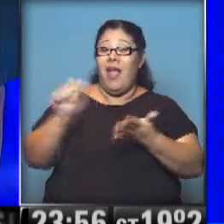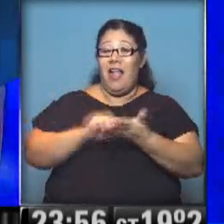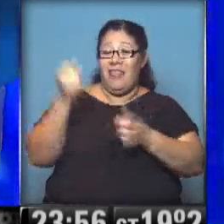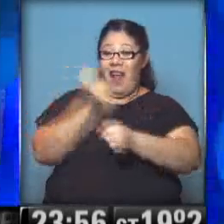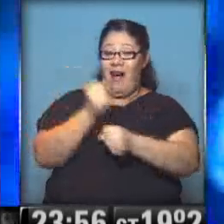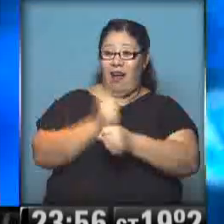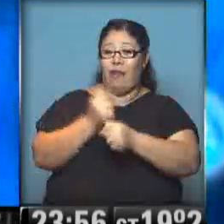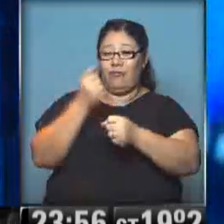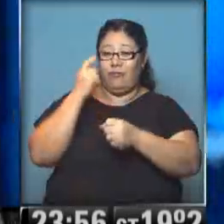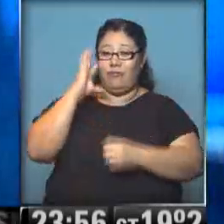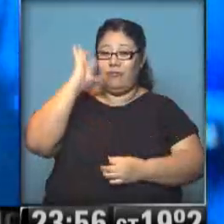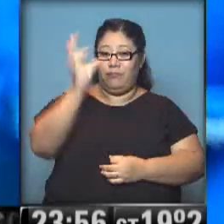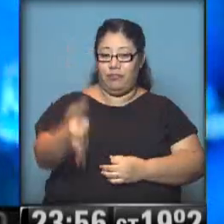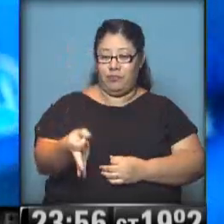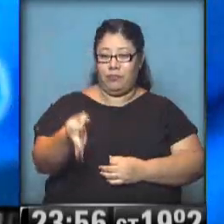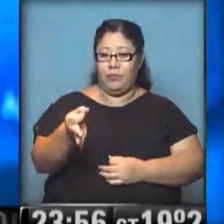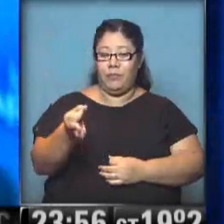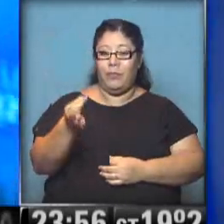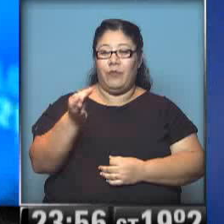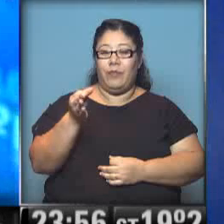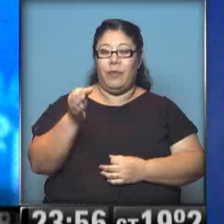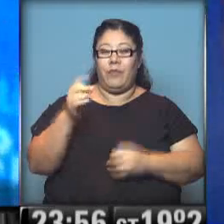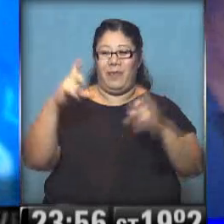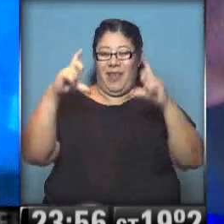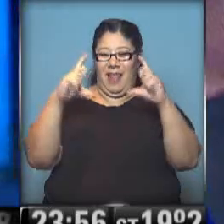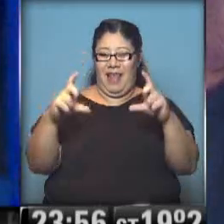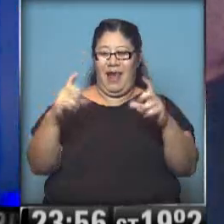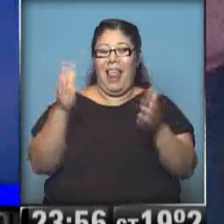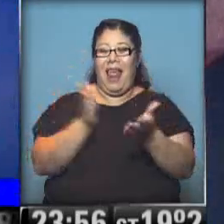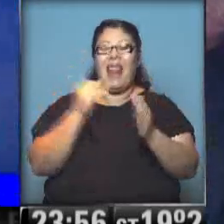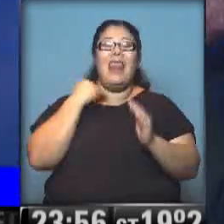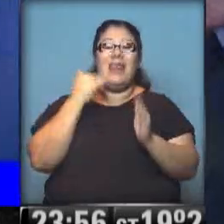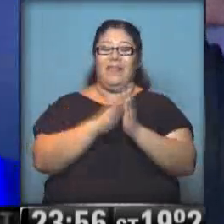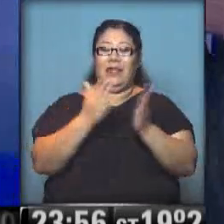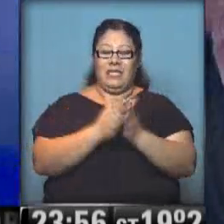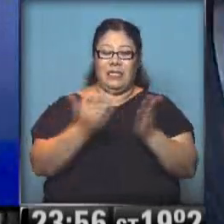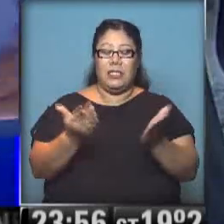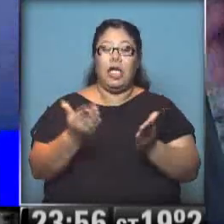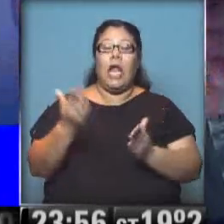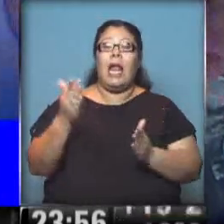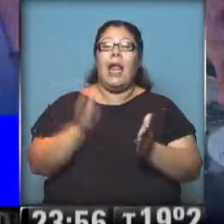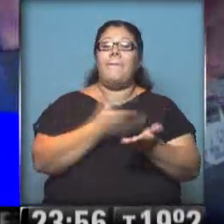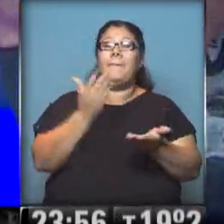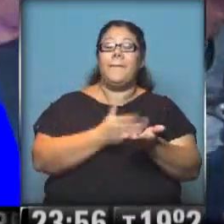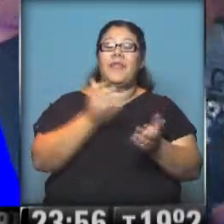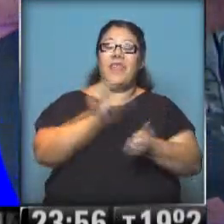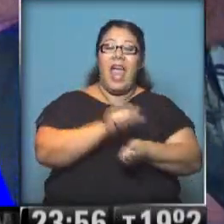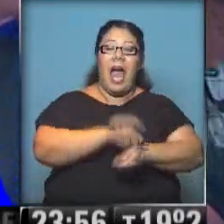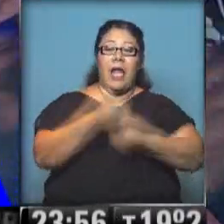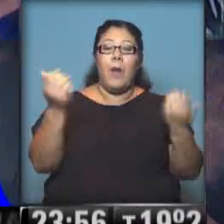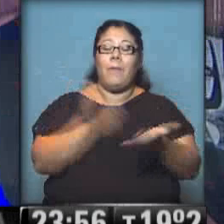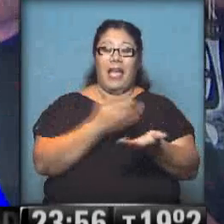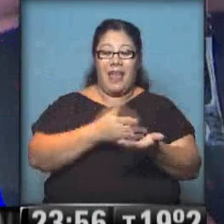ahí, Bife Angosto 4, ¿digo bien? Efectivamente, la tira que se publica desde hace varios años en Página 12 y que está compilada en su